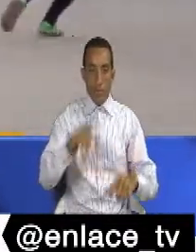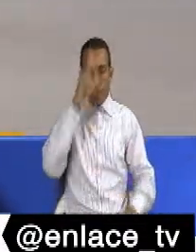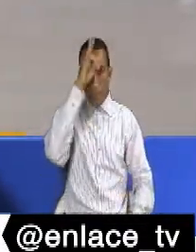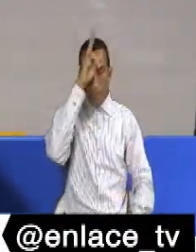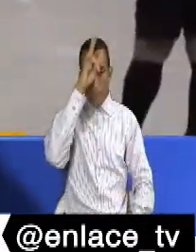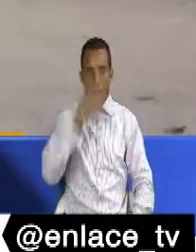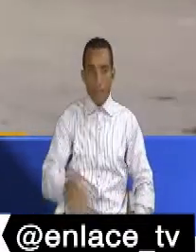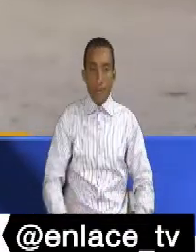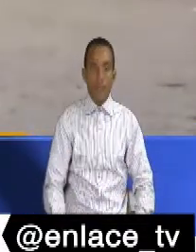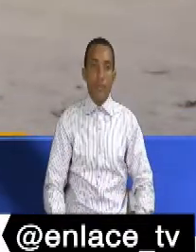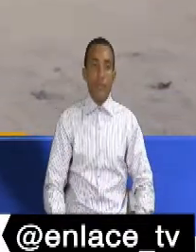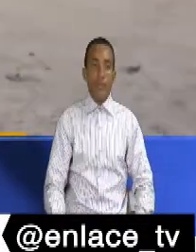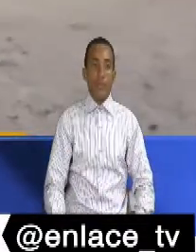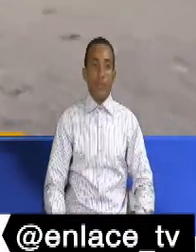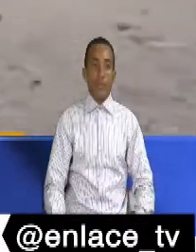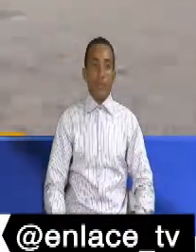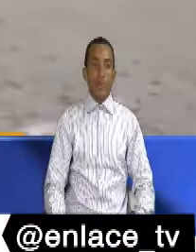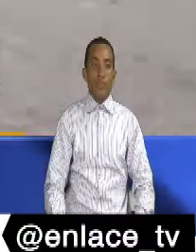regresamos.